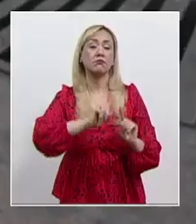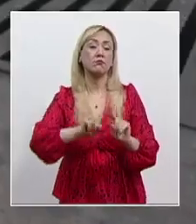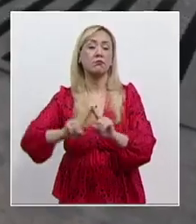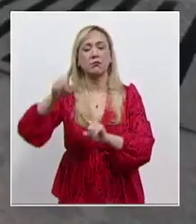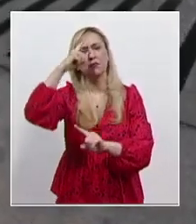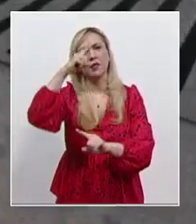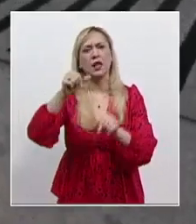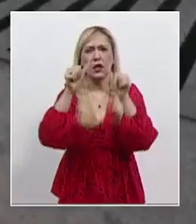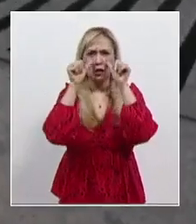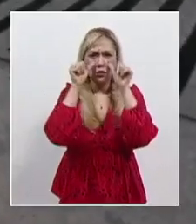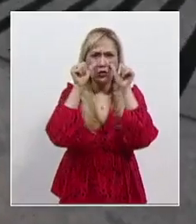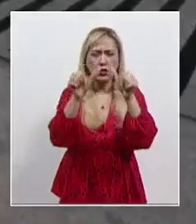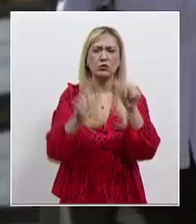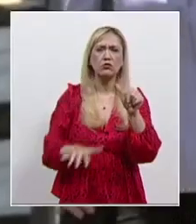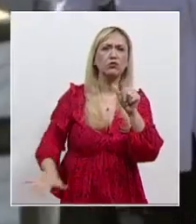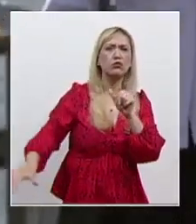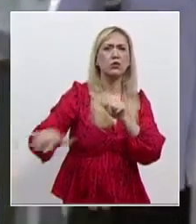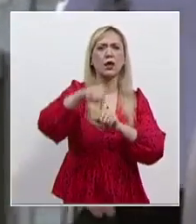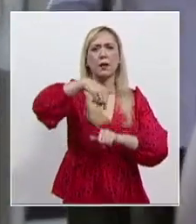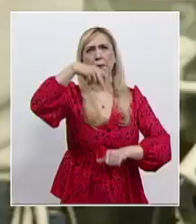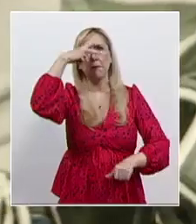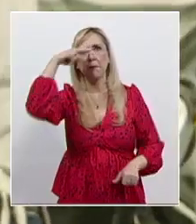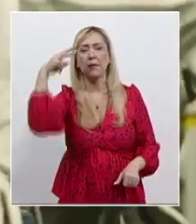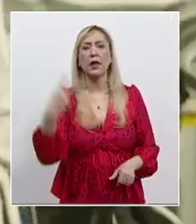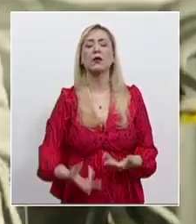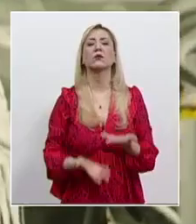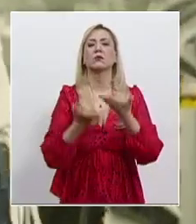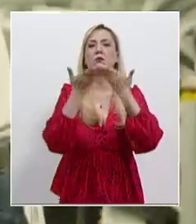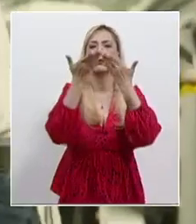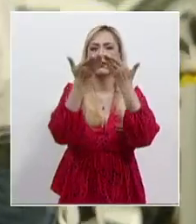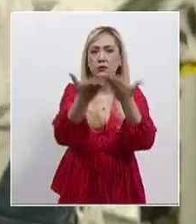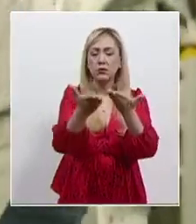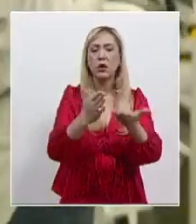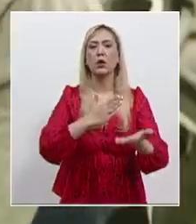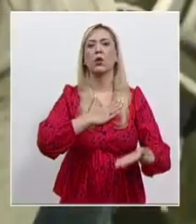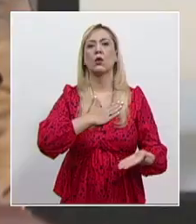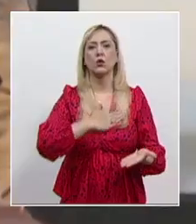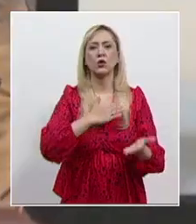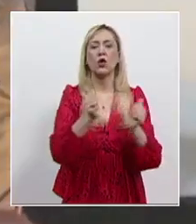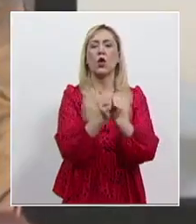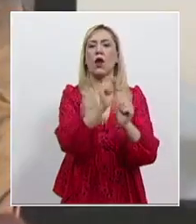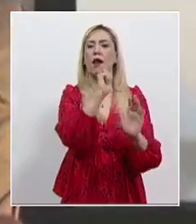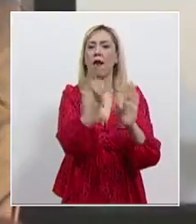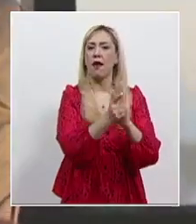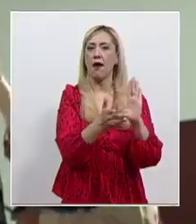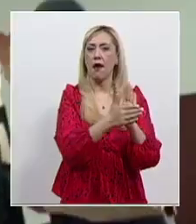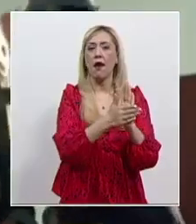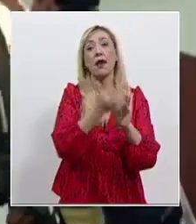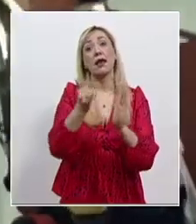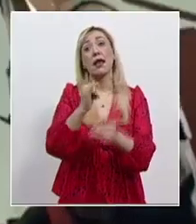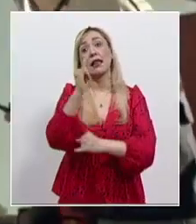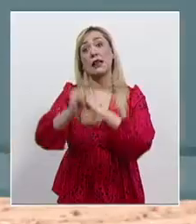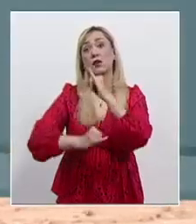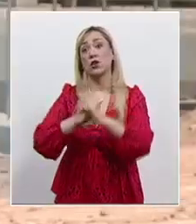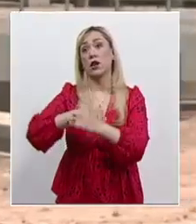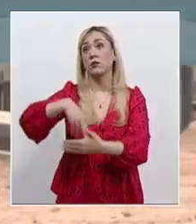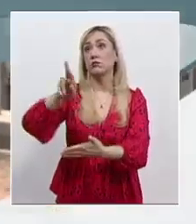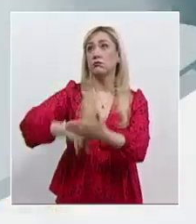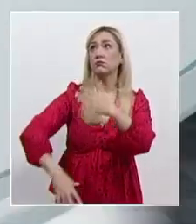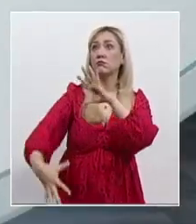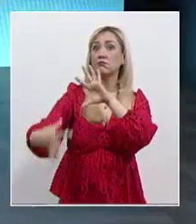materializa un proyecto de Estado para garantizar el acceso a la justicia y se cumplen compromisos comerciales internacionales.